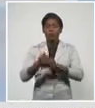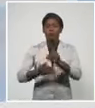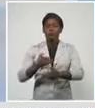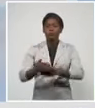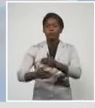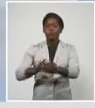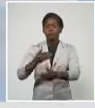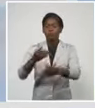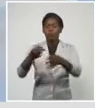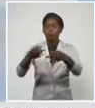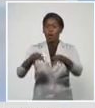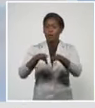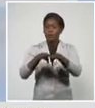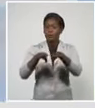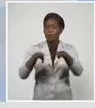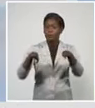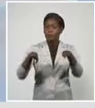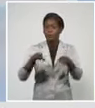clínica estable.